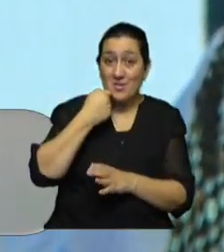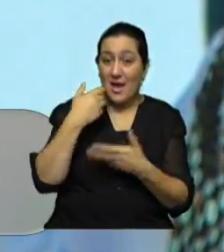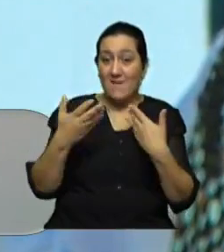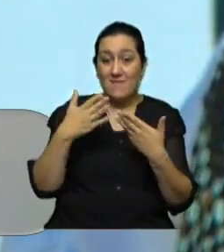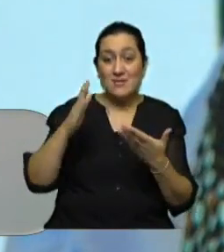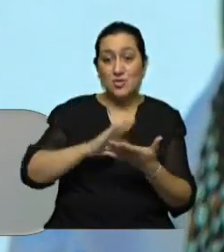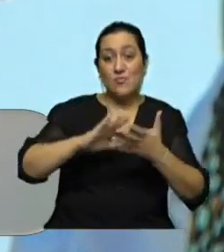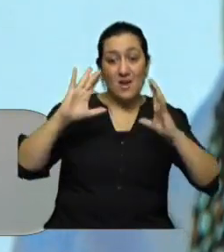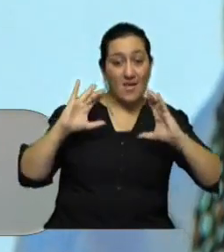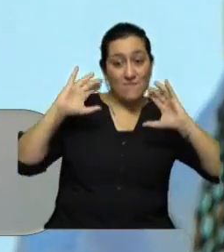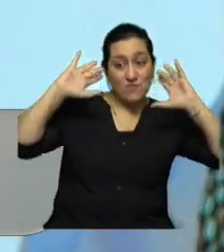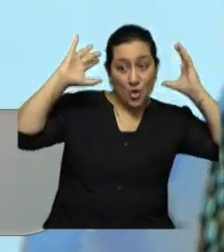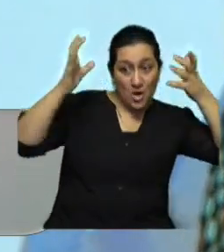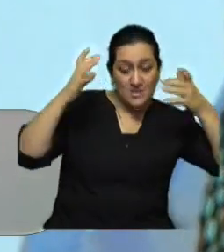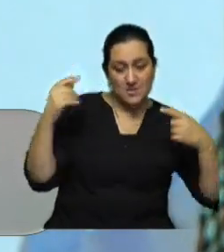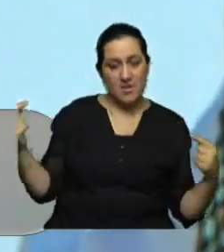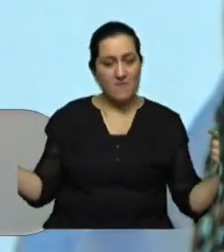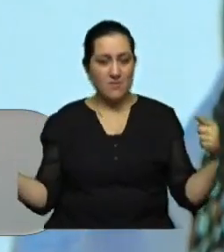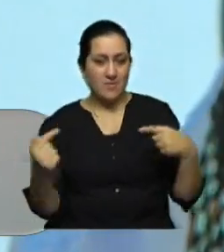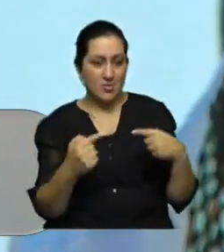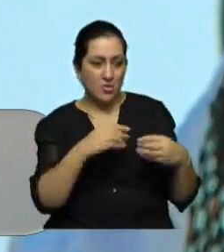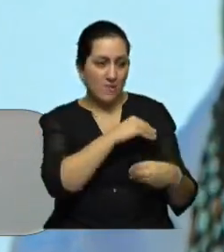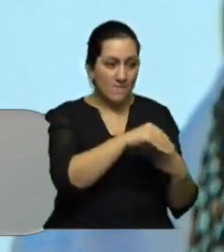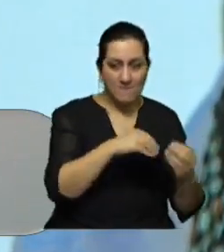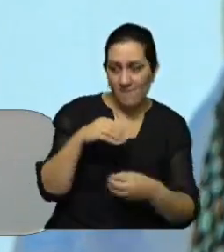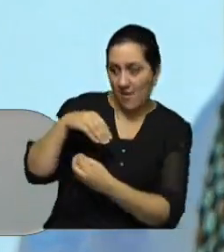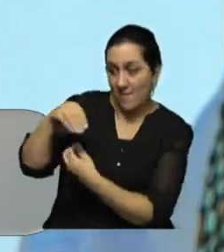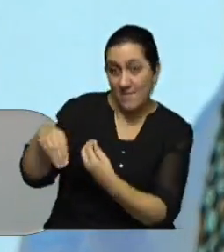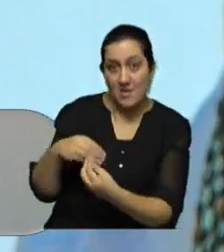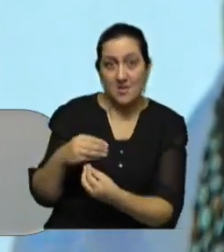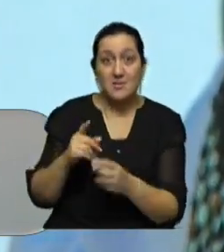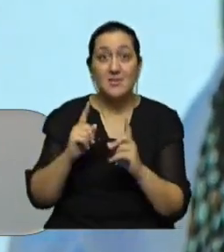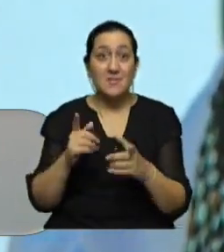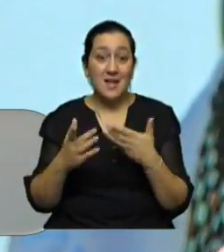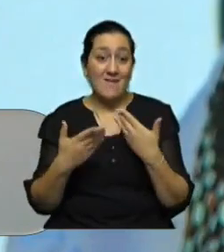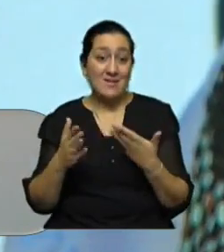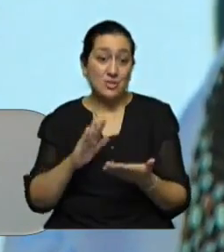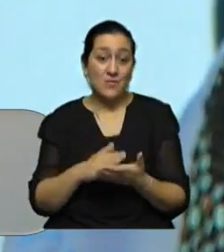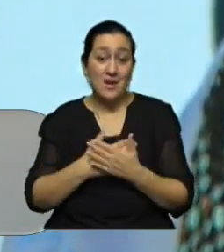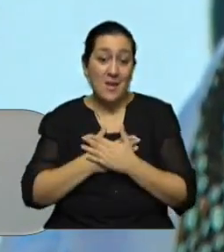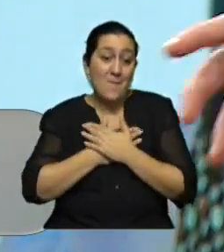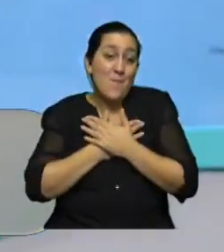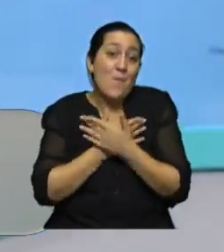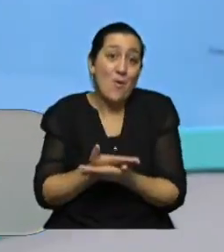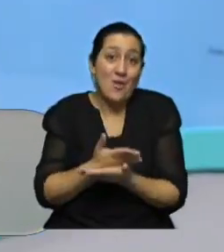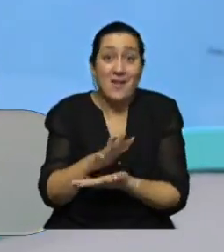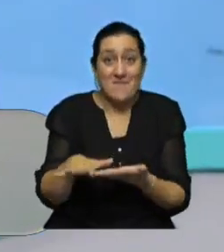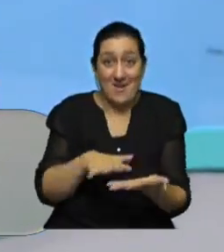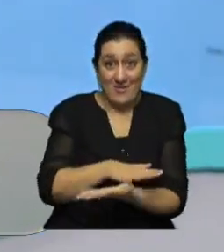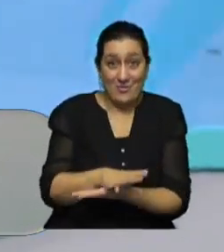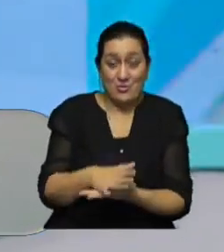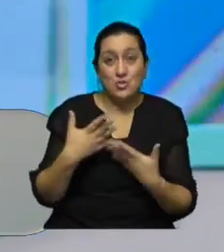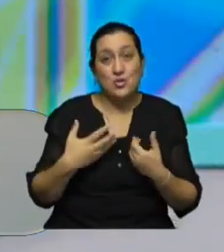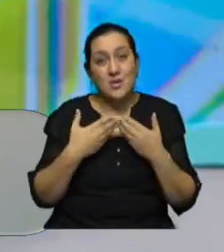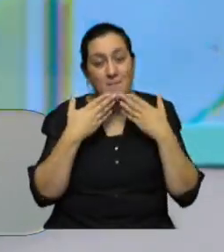violencia, del enfrentamiento entre familias en el barrio, y del amor. Del amor en tu territorio. En el territorio. Porque eso te quería